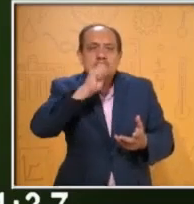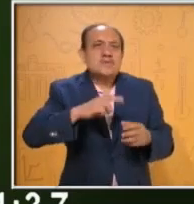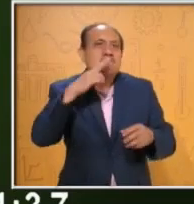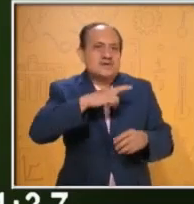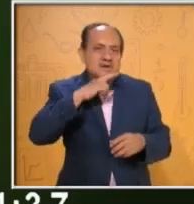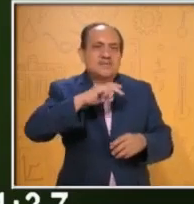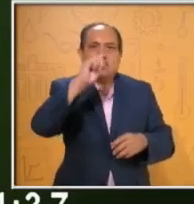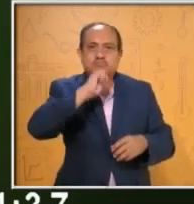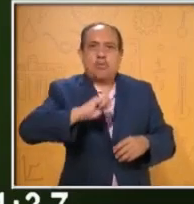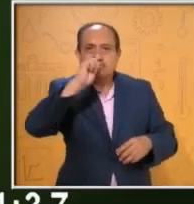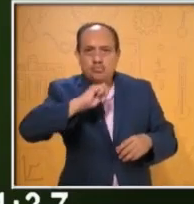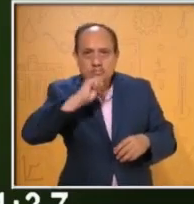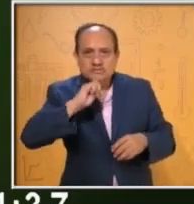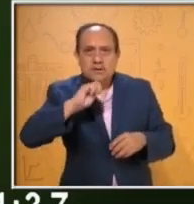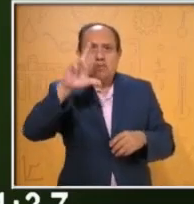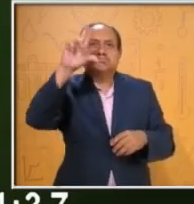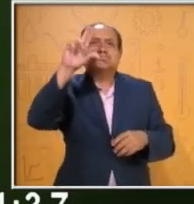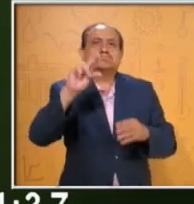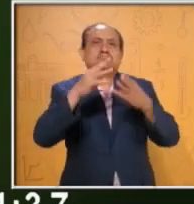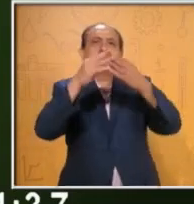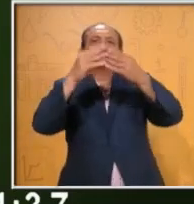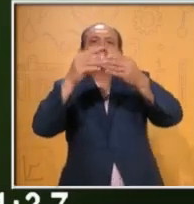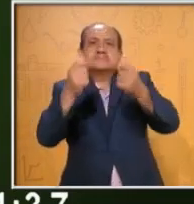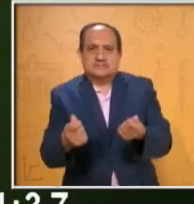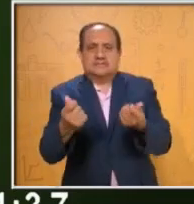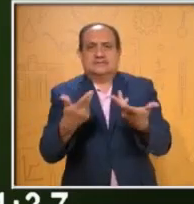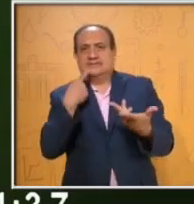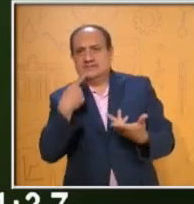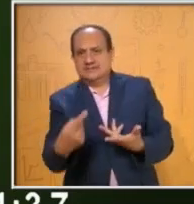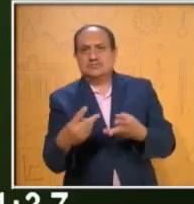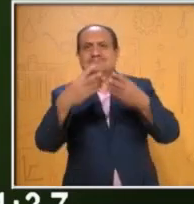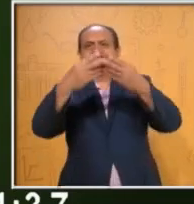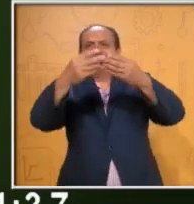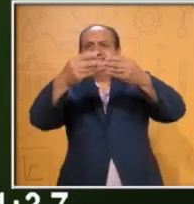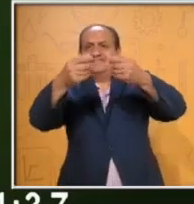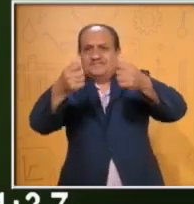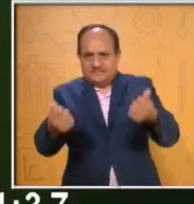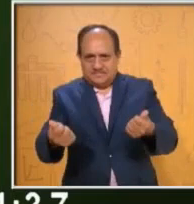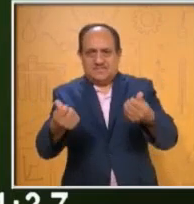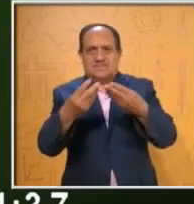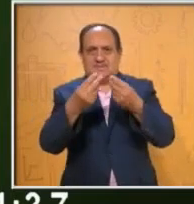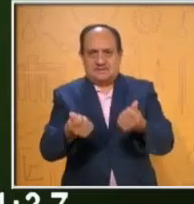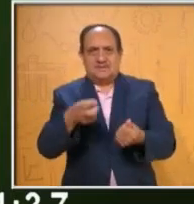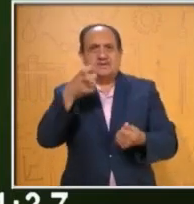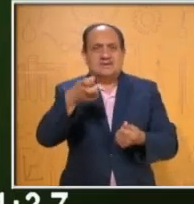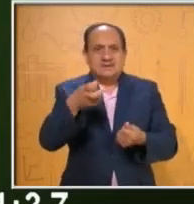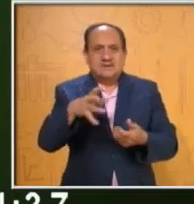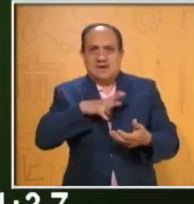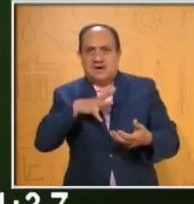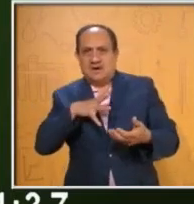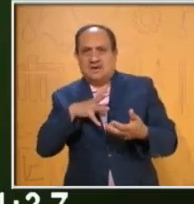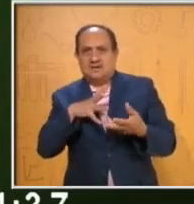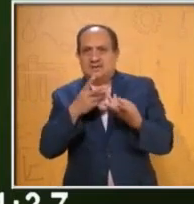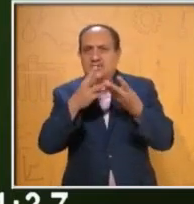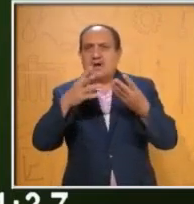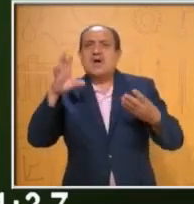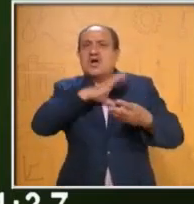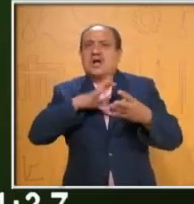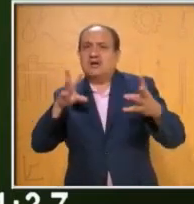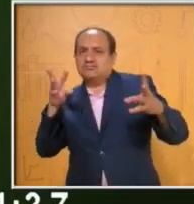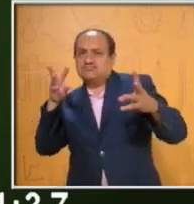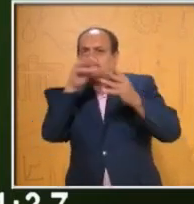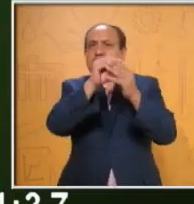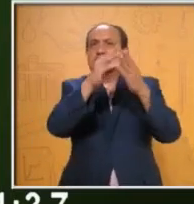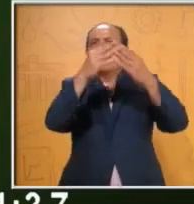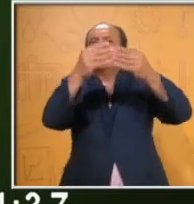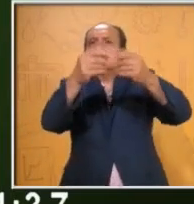rápido, ¿verdad? ¿Por qué? Porque decimos que se derrite. Ahí tuvo una acción el calor, ¿verdad?